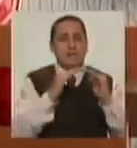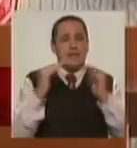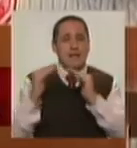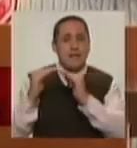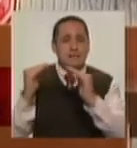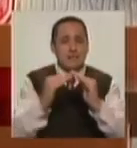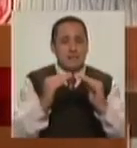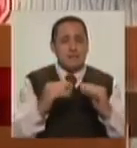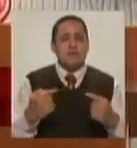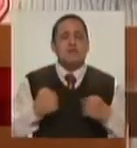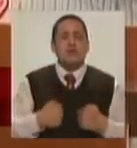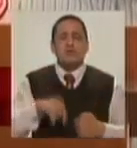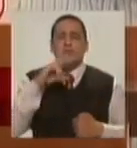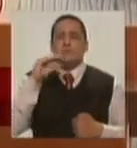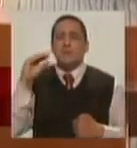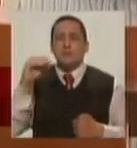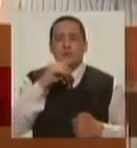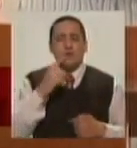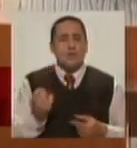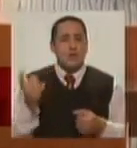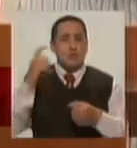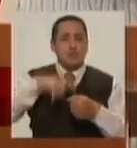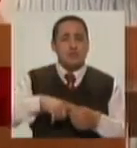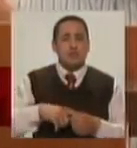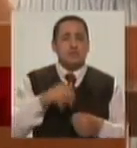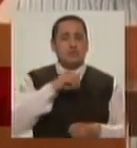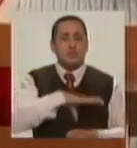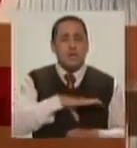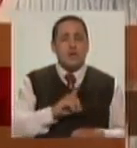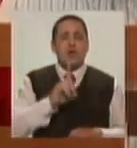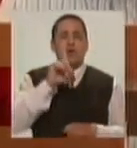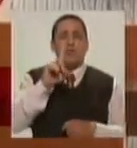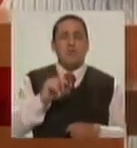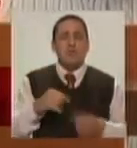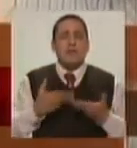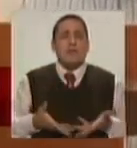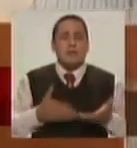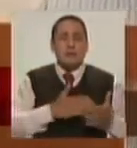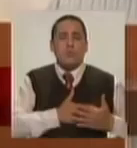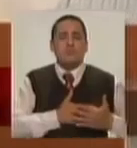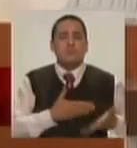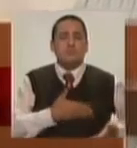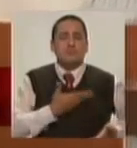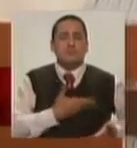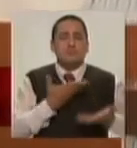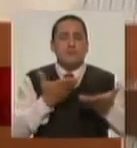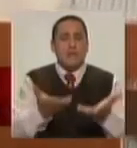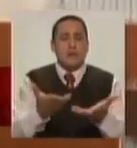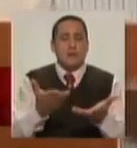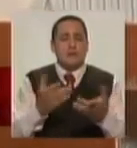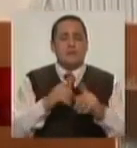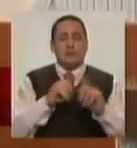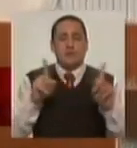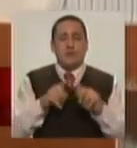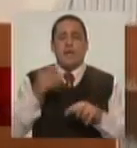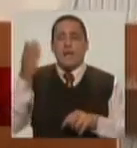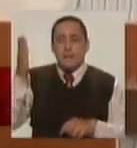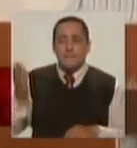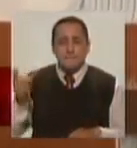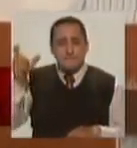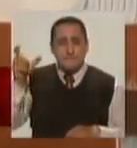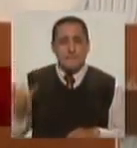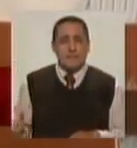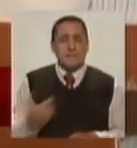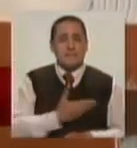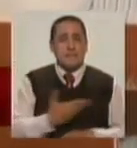Nosotros no solamente estamos hablando de inclusión social como una dádiva, nosotros estamos hablando, el presidente está hablando